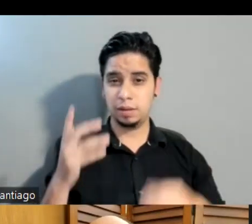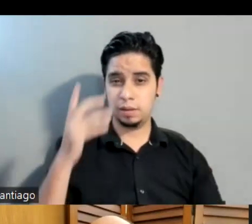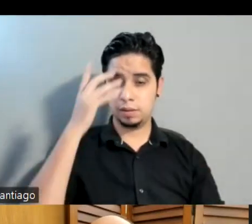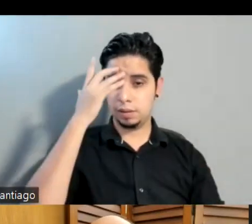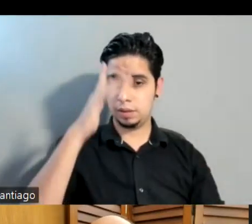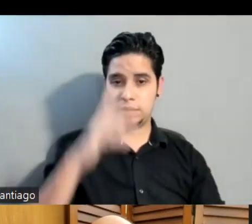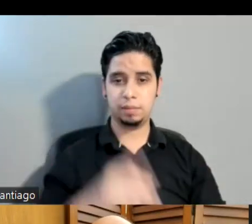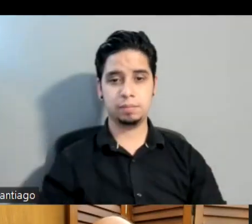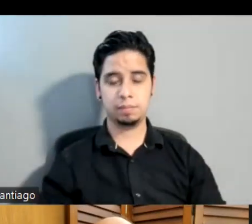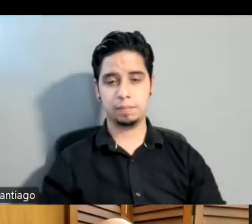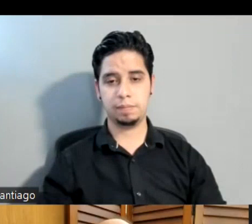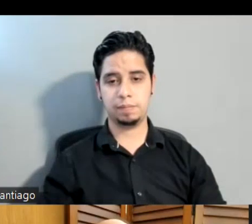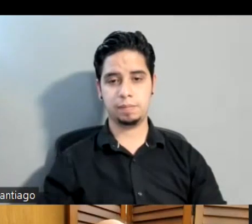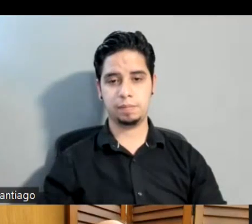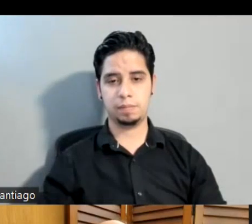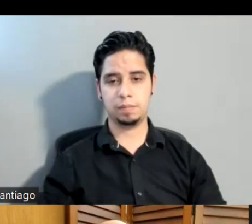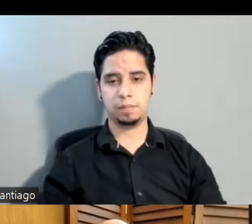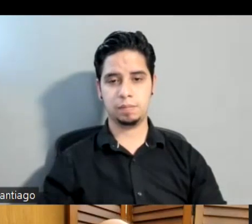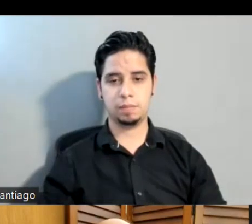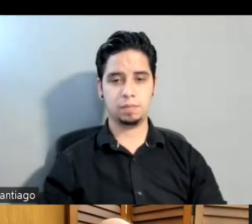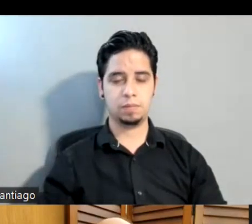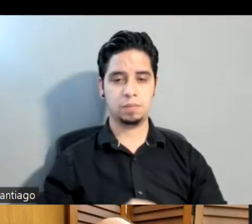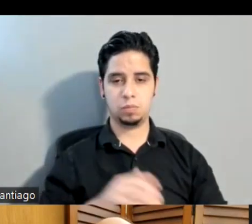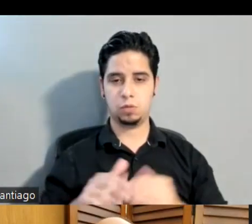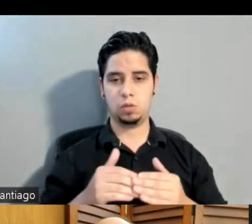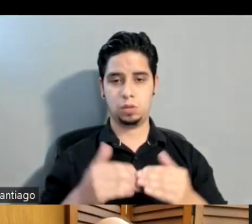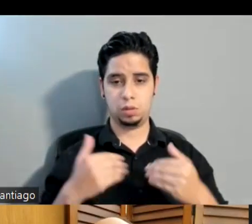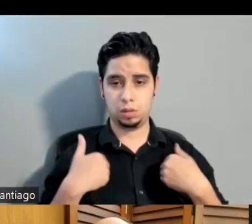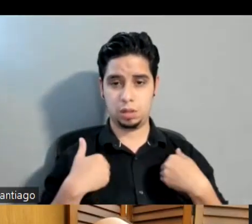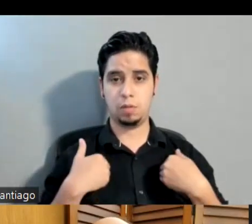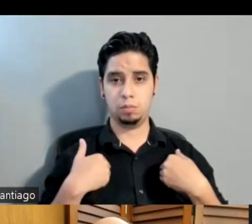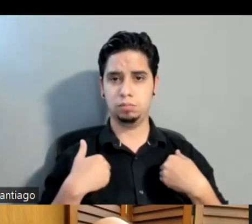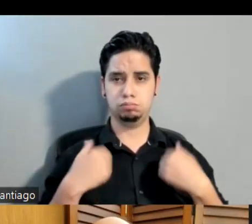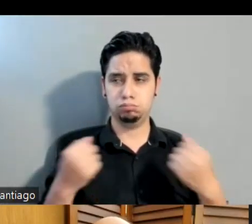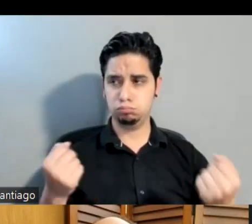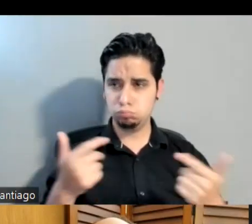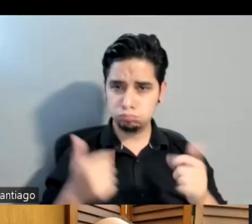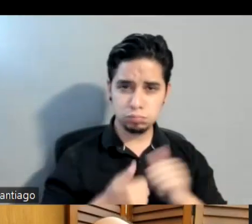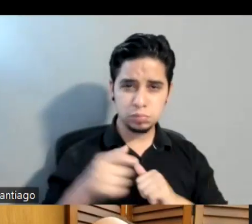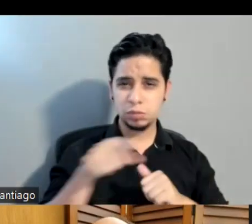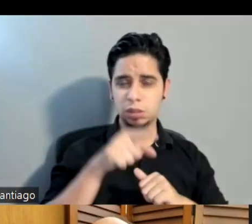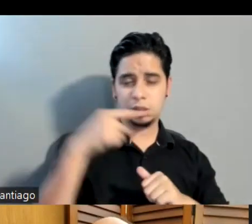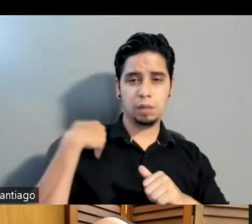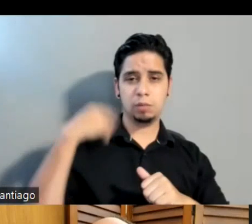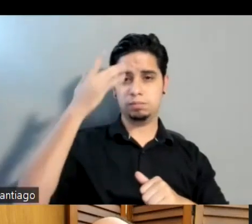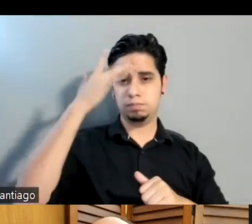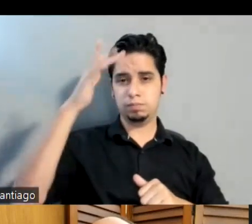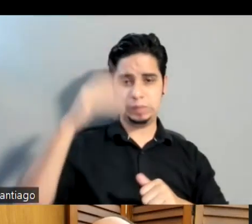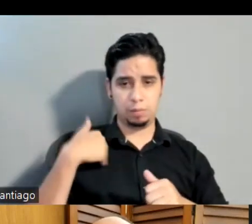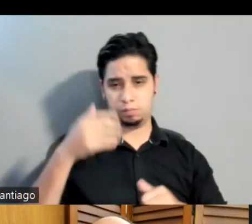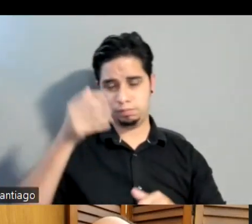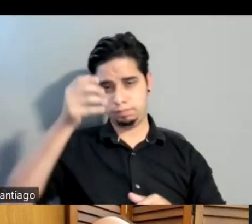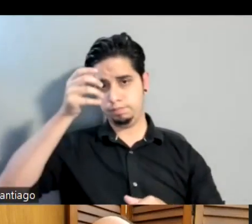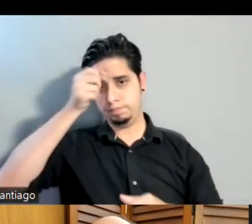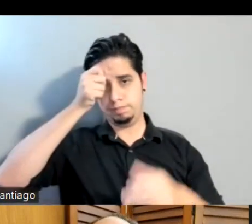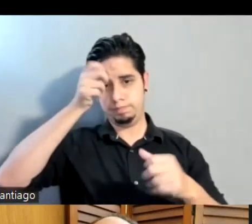la genialidad, porque usualmente todos nosotros somos seres brillantes y tenemos nuestras destrezas y memorizamos información